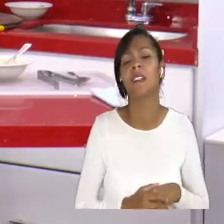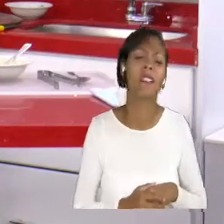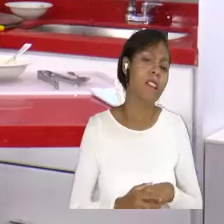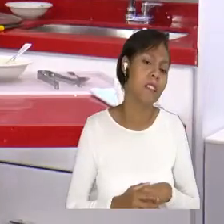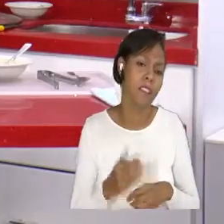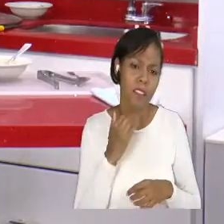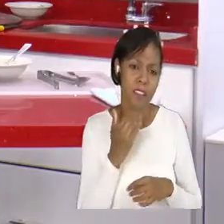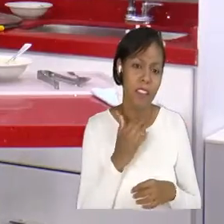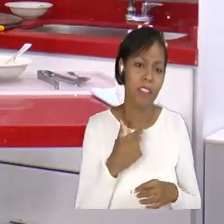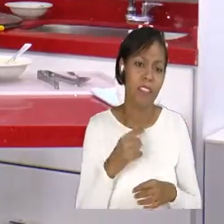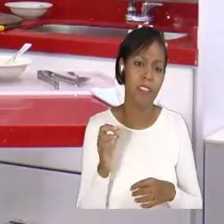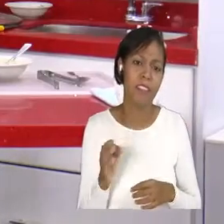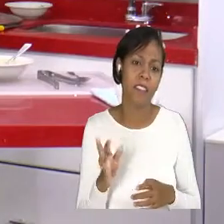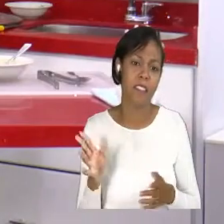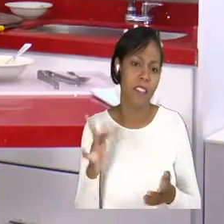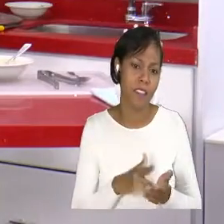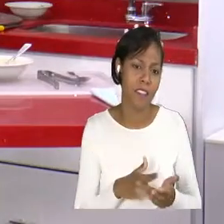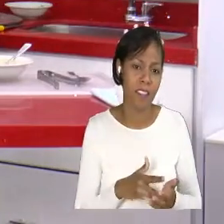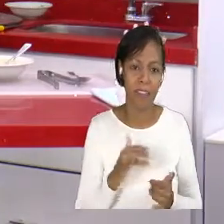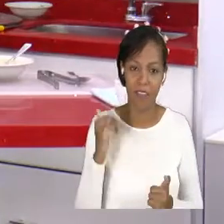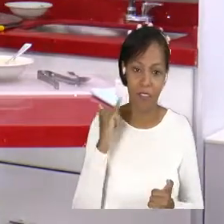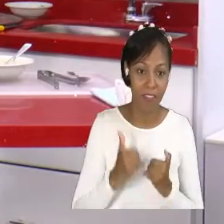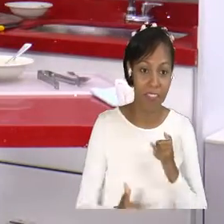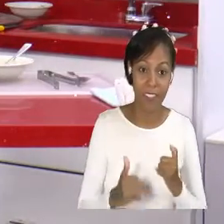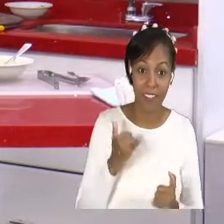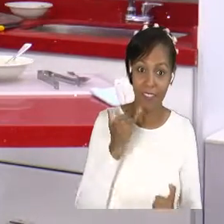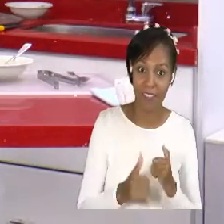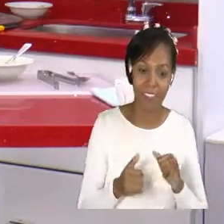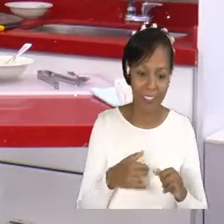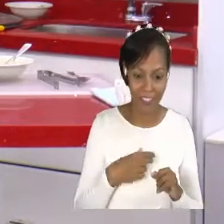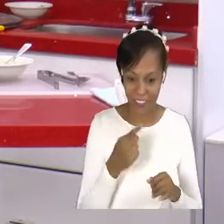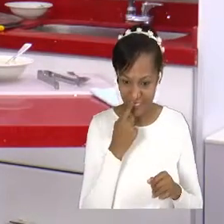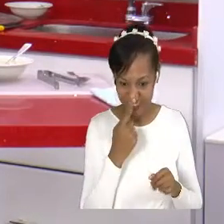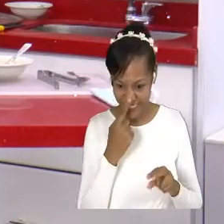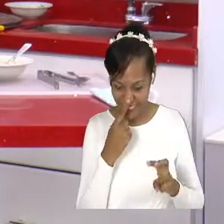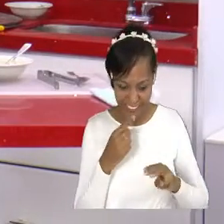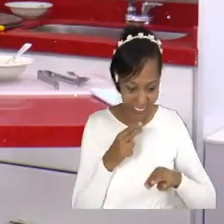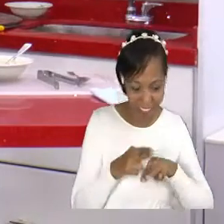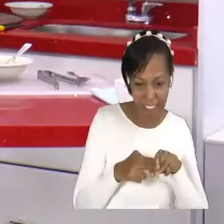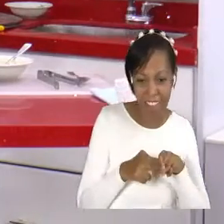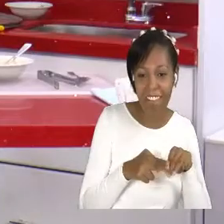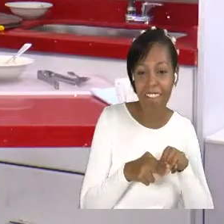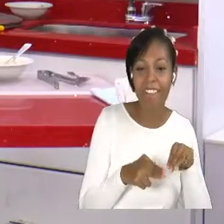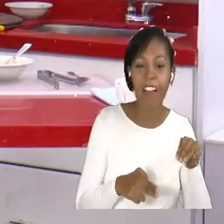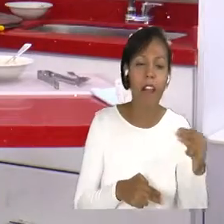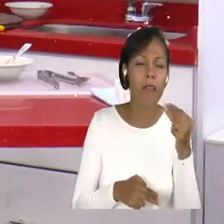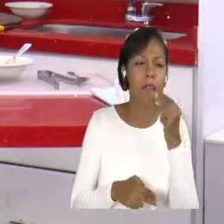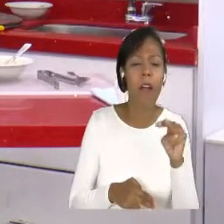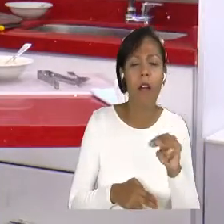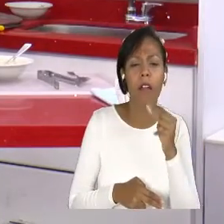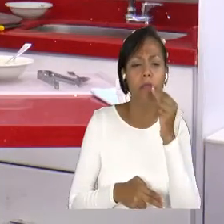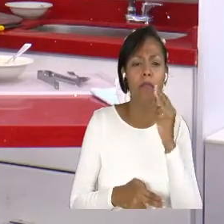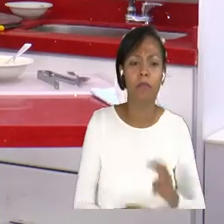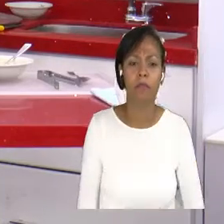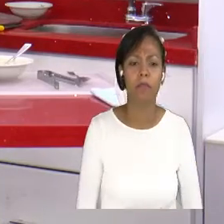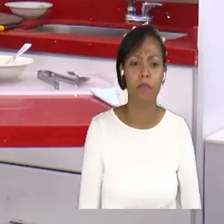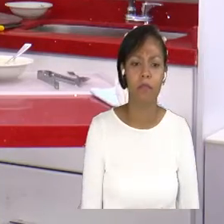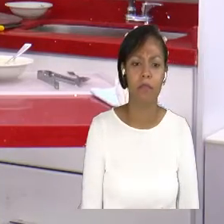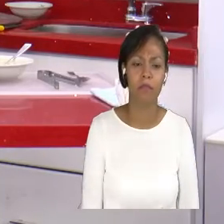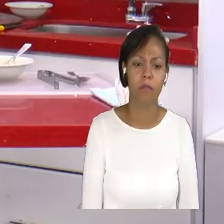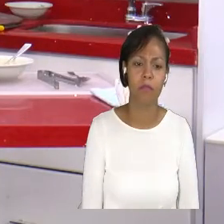al canal, yo veo la hora de llegar y que se acabe el programa para final. Empezar a probar. Sí, lo último es lo más rico, sustancioso, caramba. Los